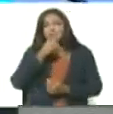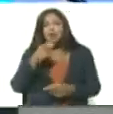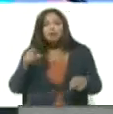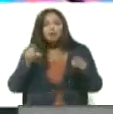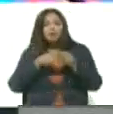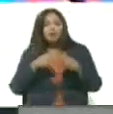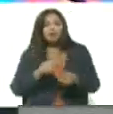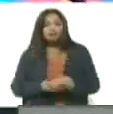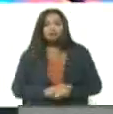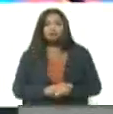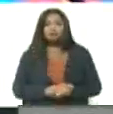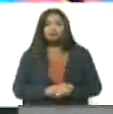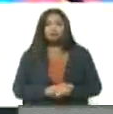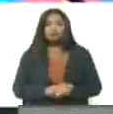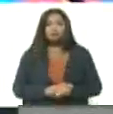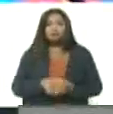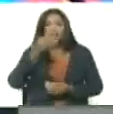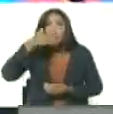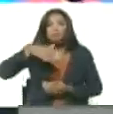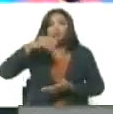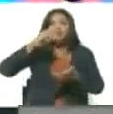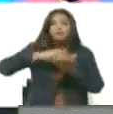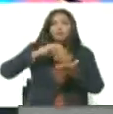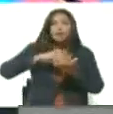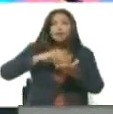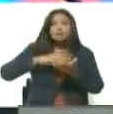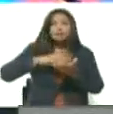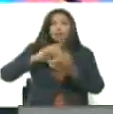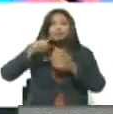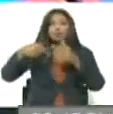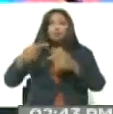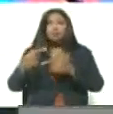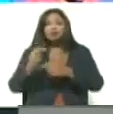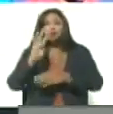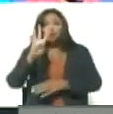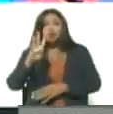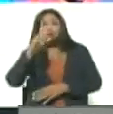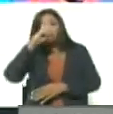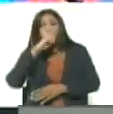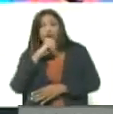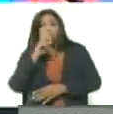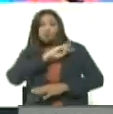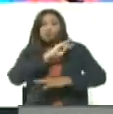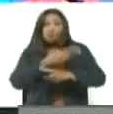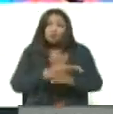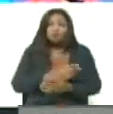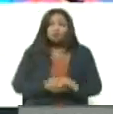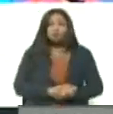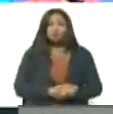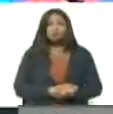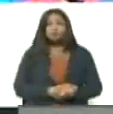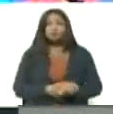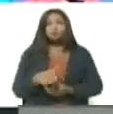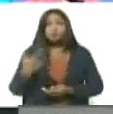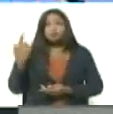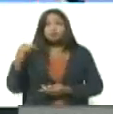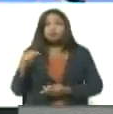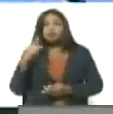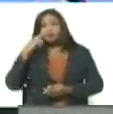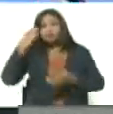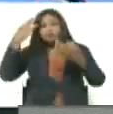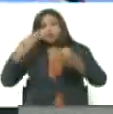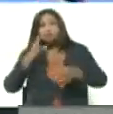malas. El pueblo de Miranda, después de estos 4 años duros, puede tener la